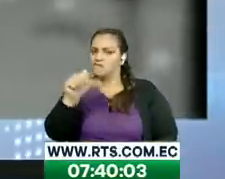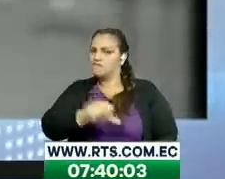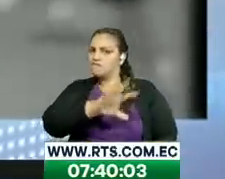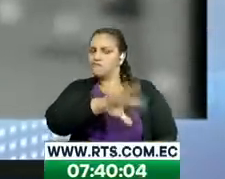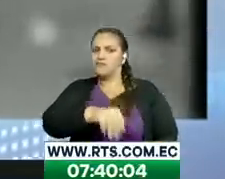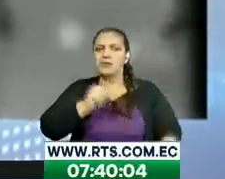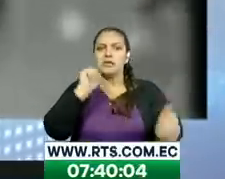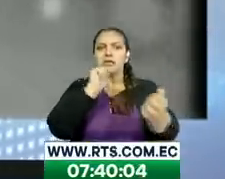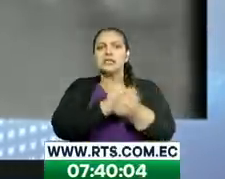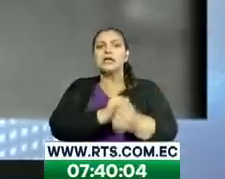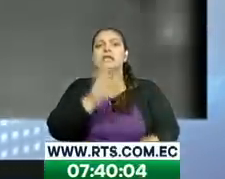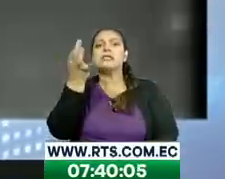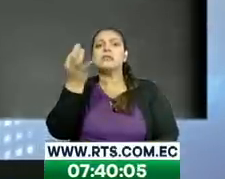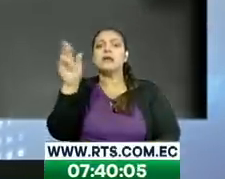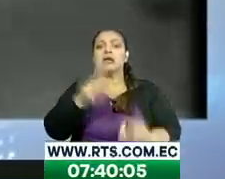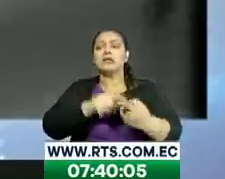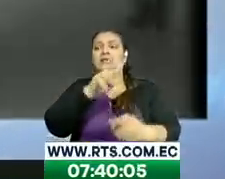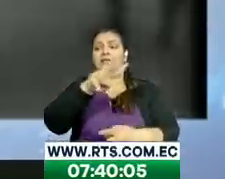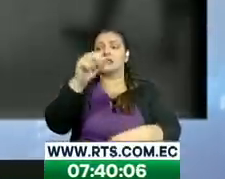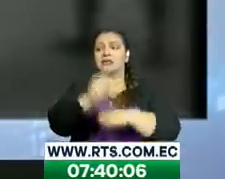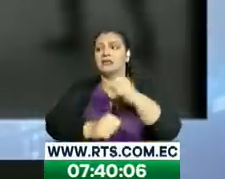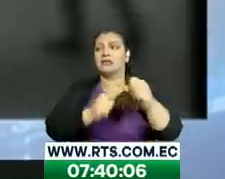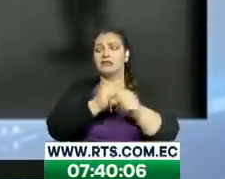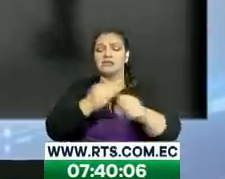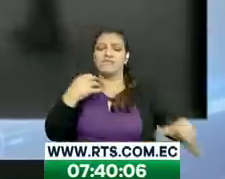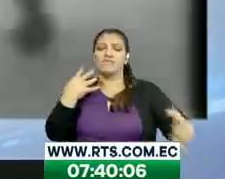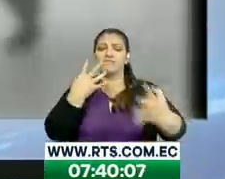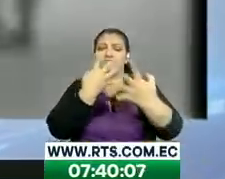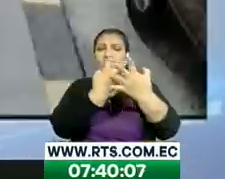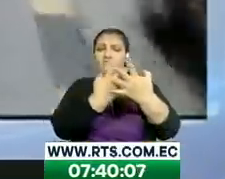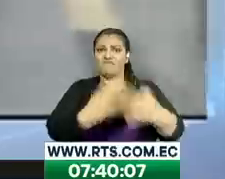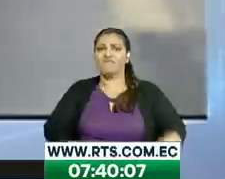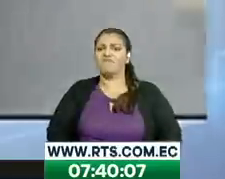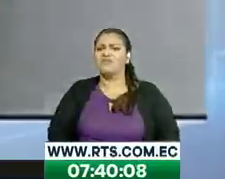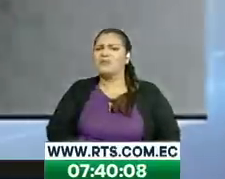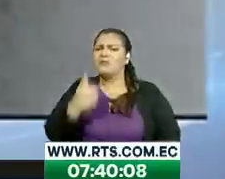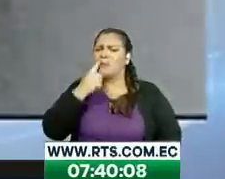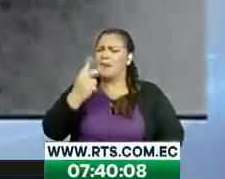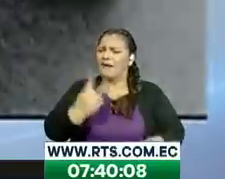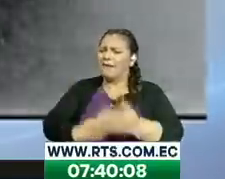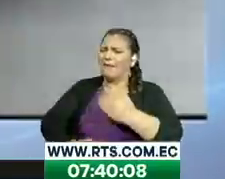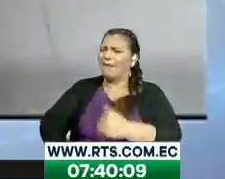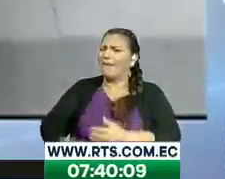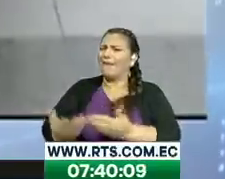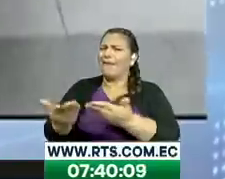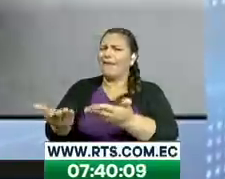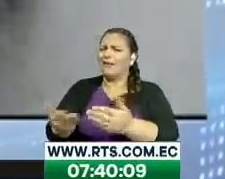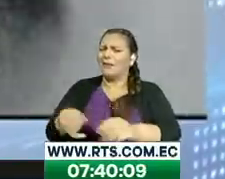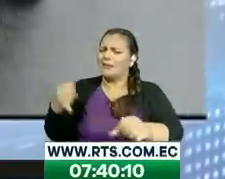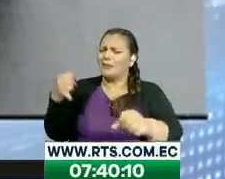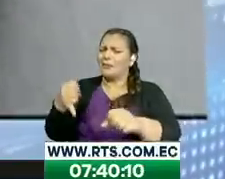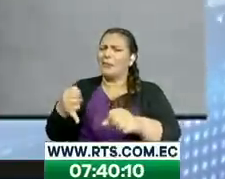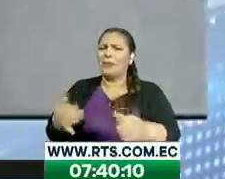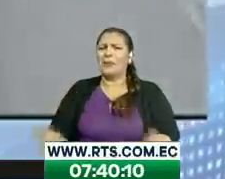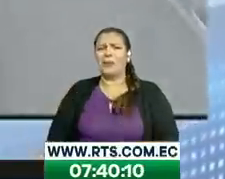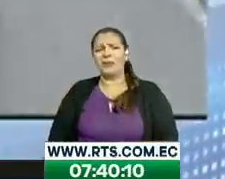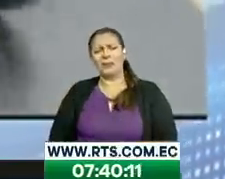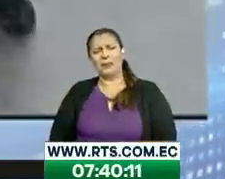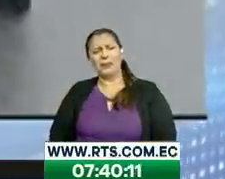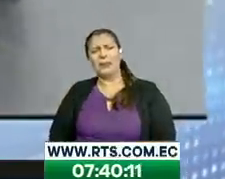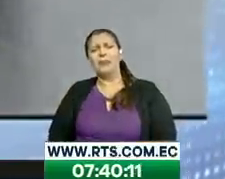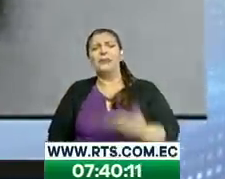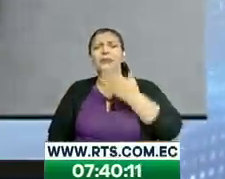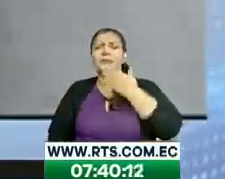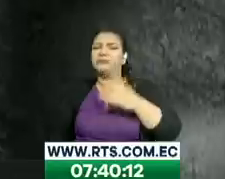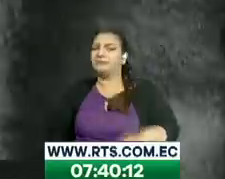22 años además sería aplicable la máxima por cuanto se trata de la persona tutora o o protectora en